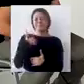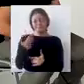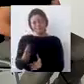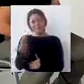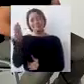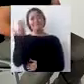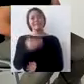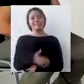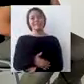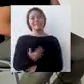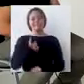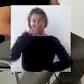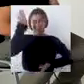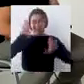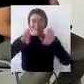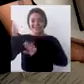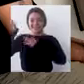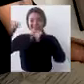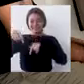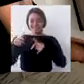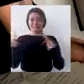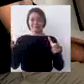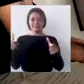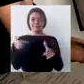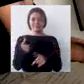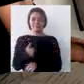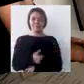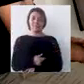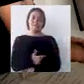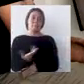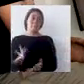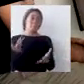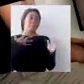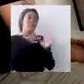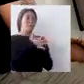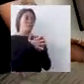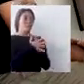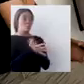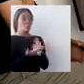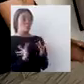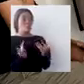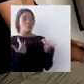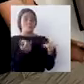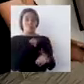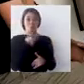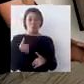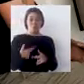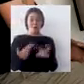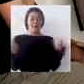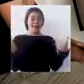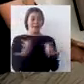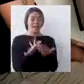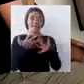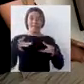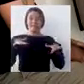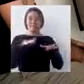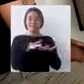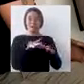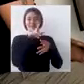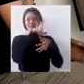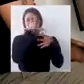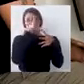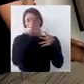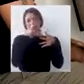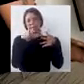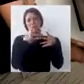la participación de nuestra gente en los clubes de cómic? Te comento, nosotros tenemos un espacio semanal